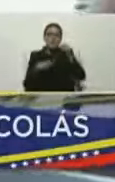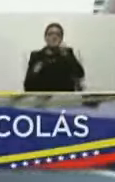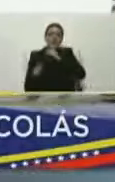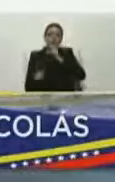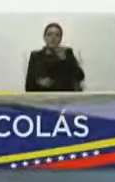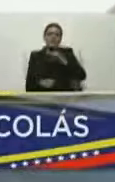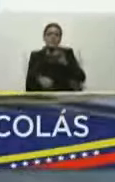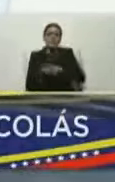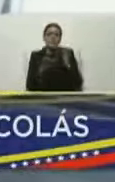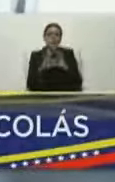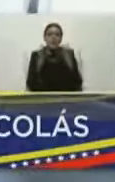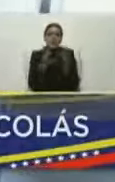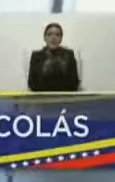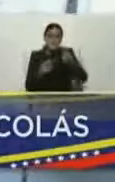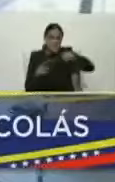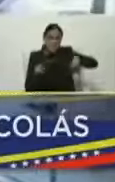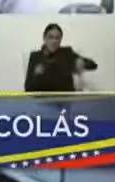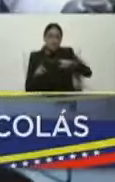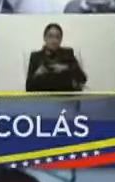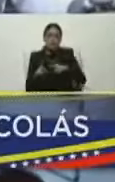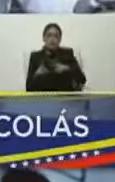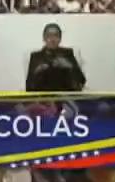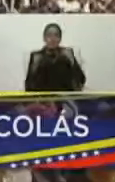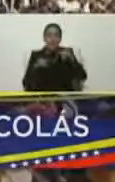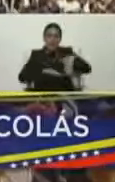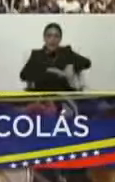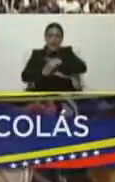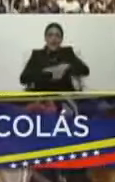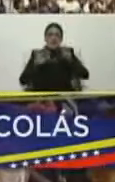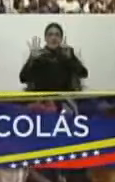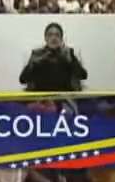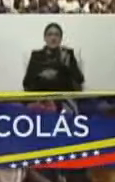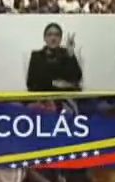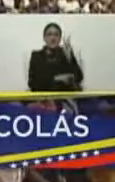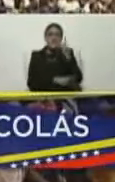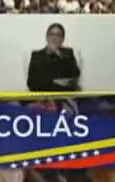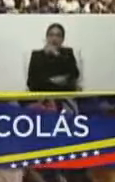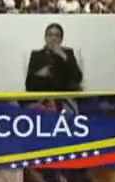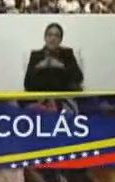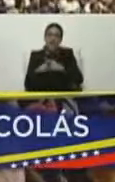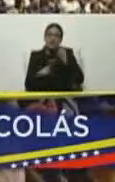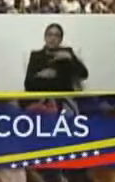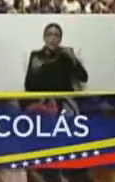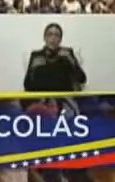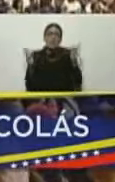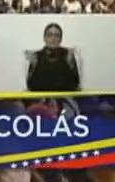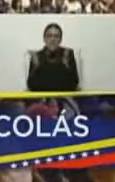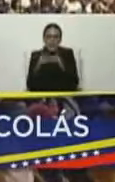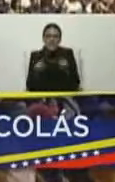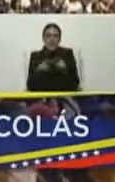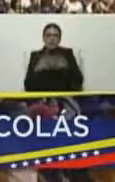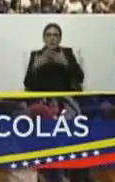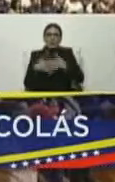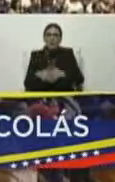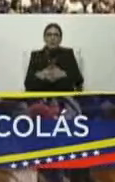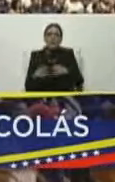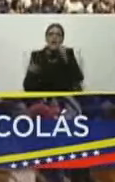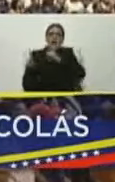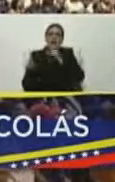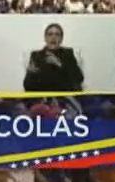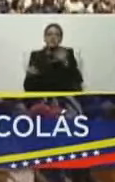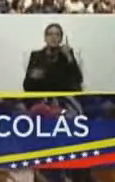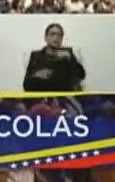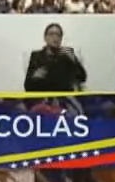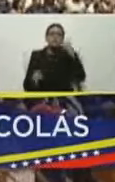la familia Corredor tenía en la calle 7 del valle una pequeña fábrica de helados que después lo llamaron Chupi Chupi.